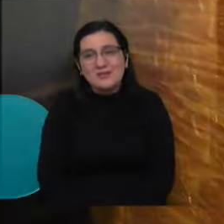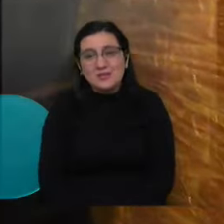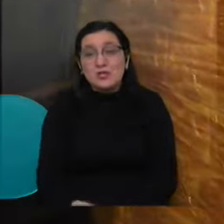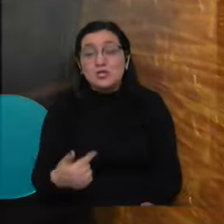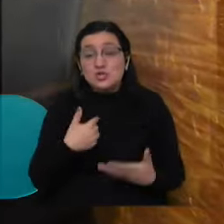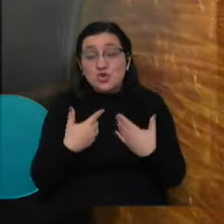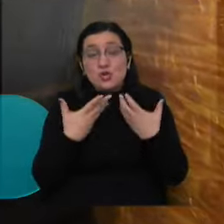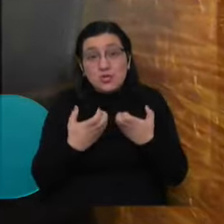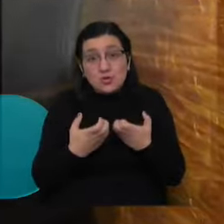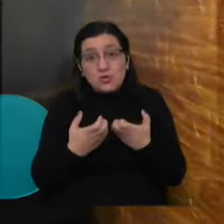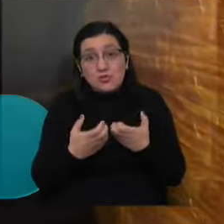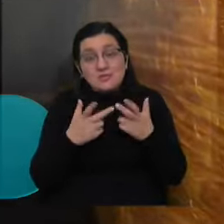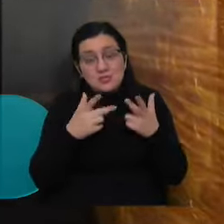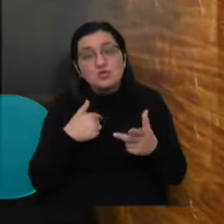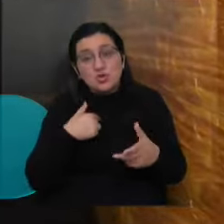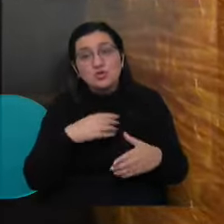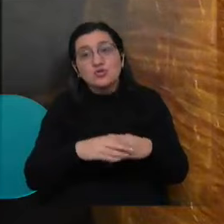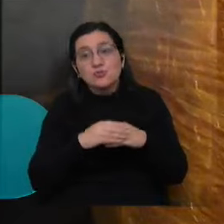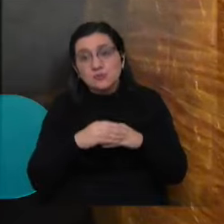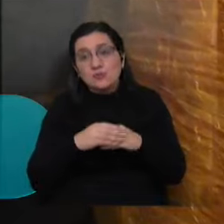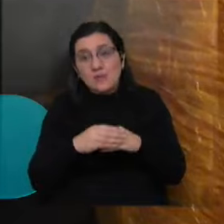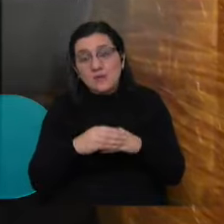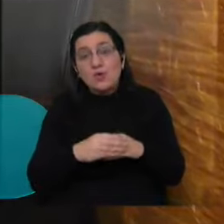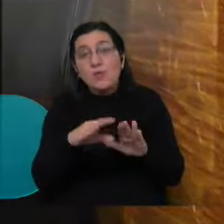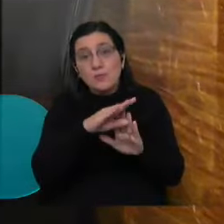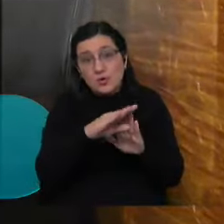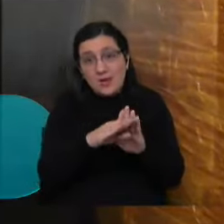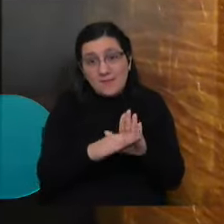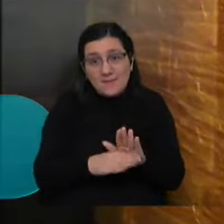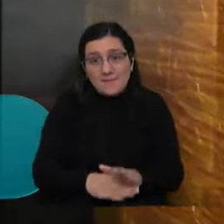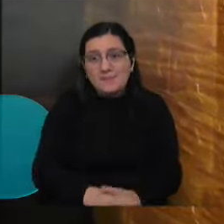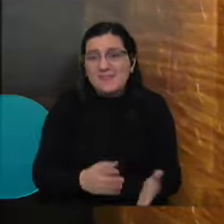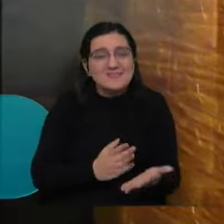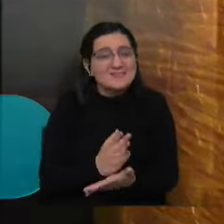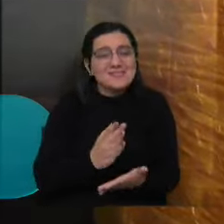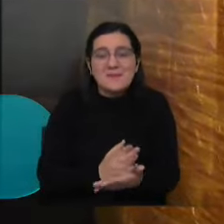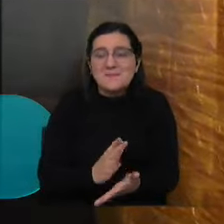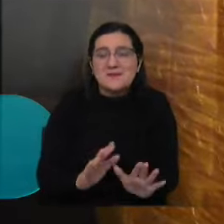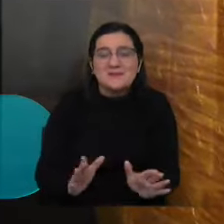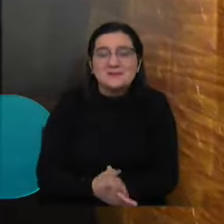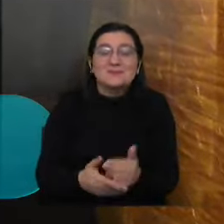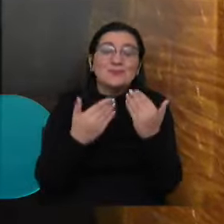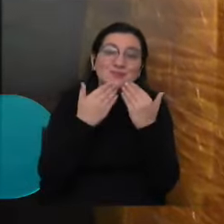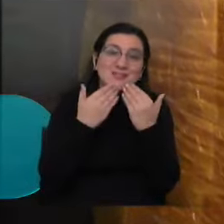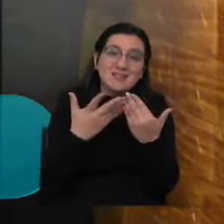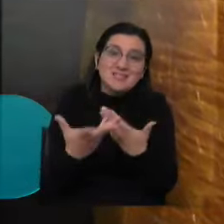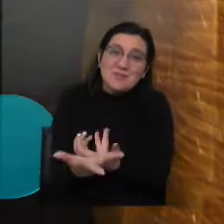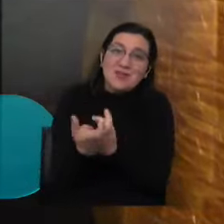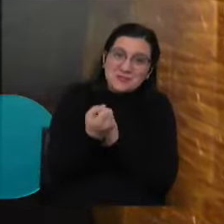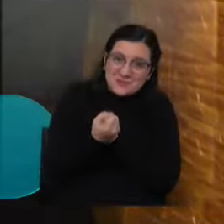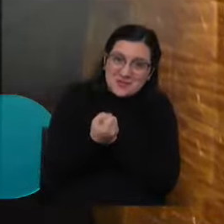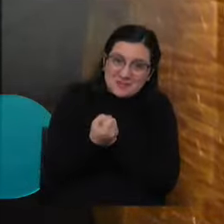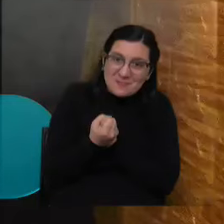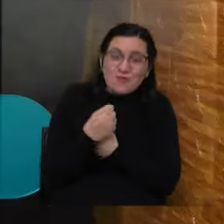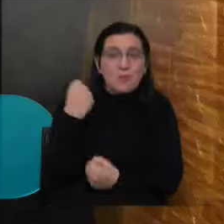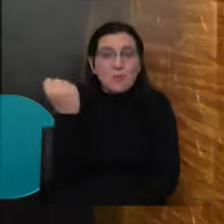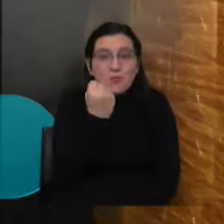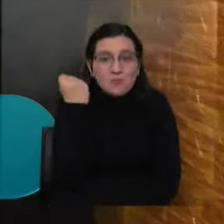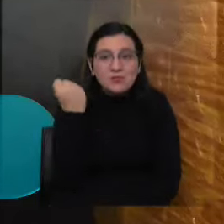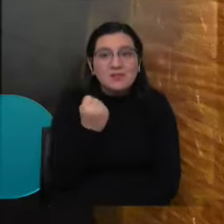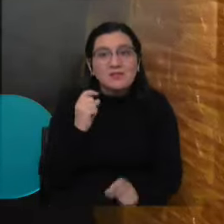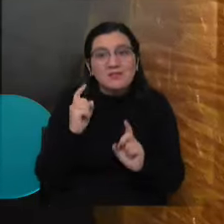subrayar sobre todo que yo soy amigo yo me siento amigo del PR este desde siempre así que gracias por por ayudarme también fue re importante